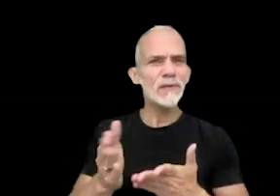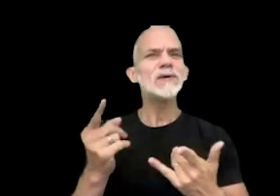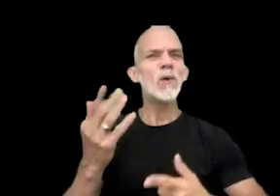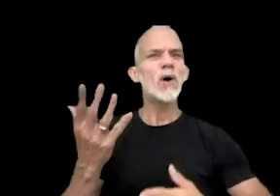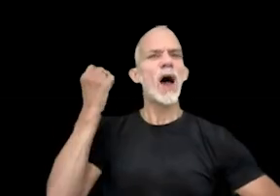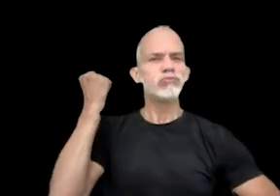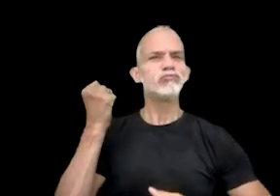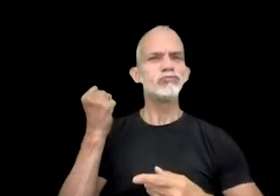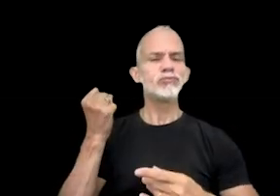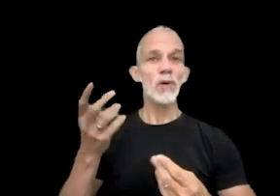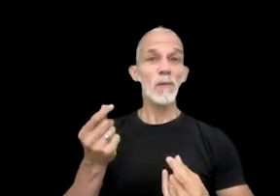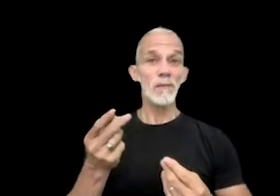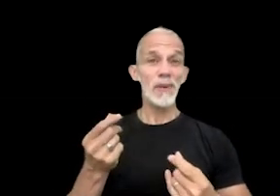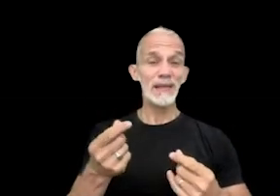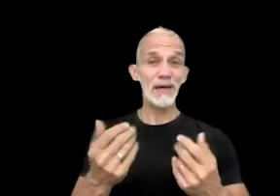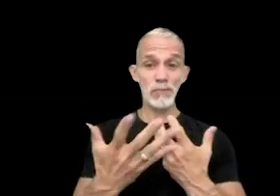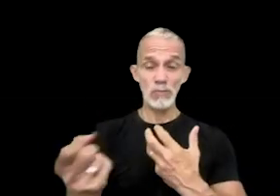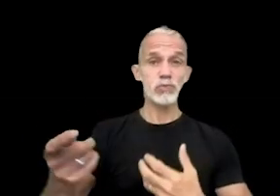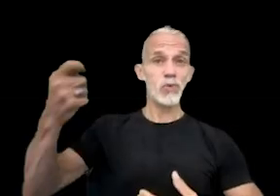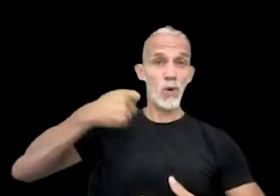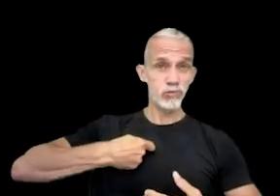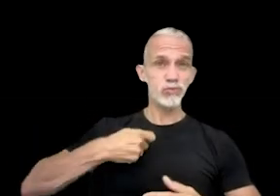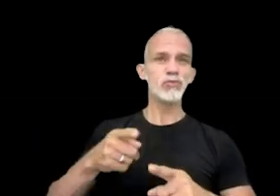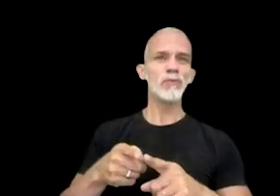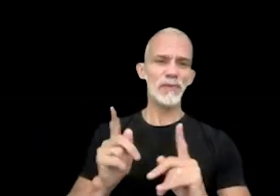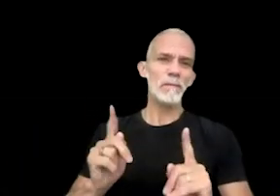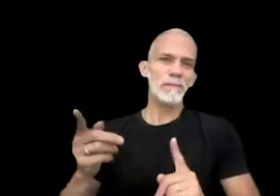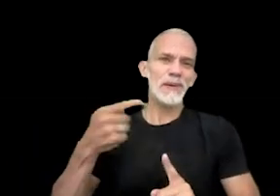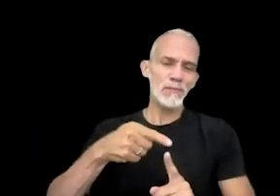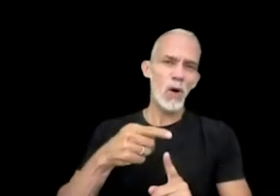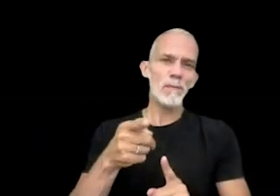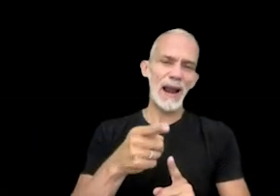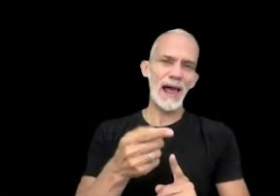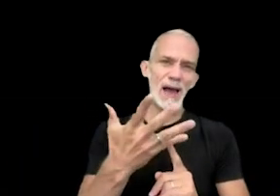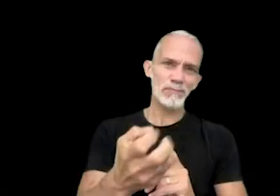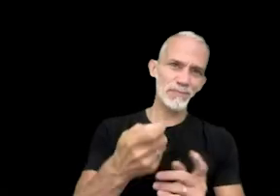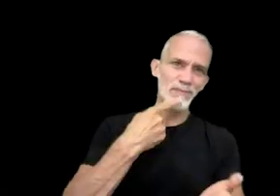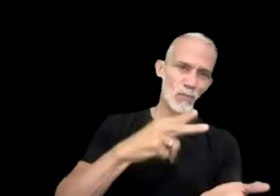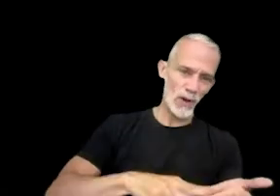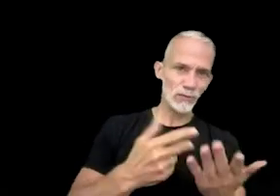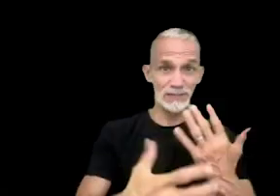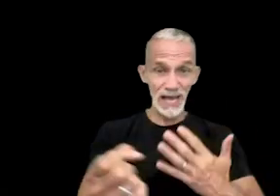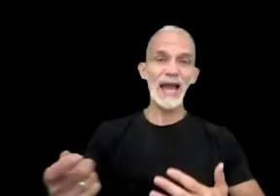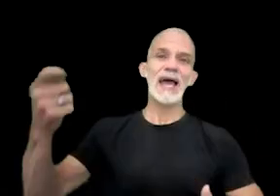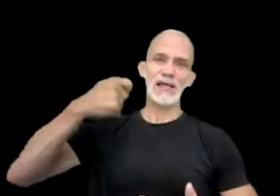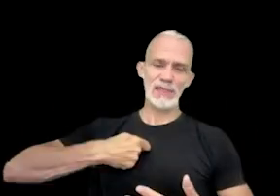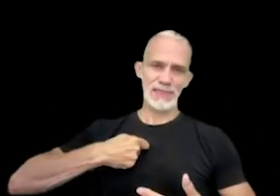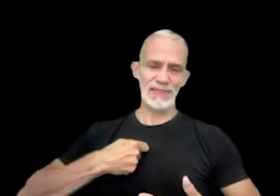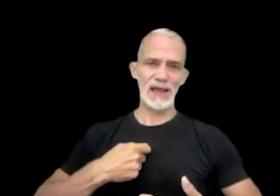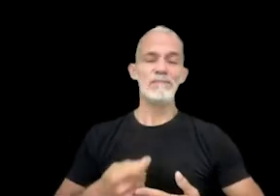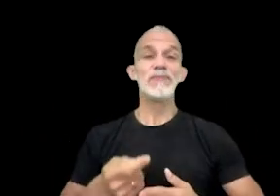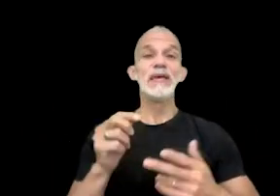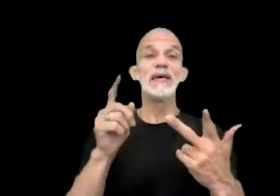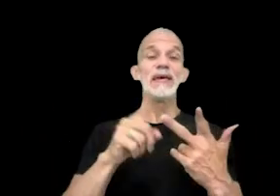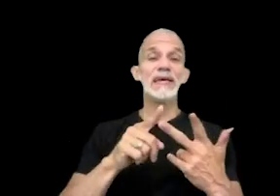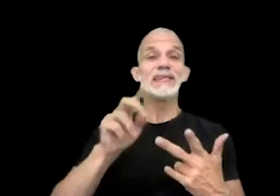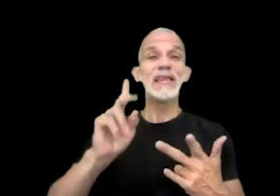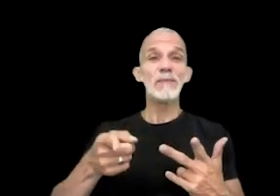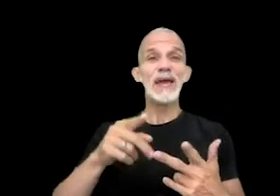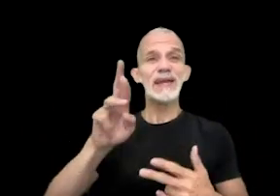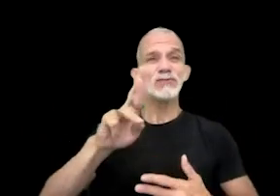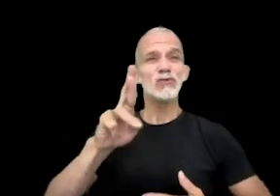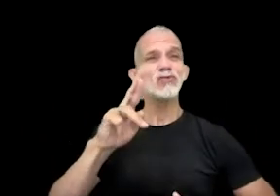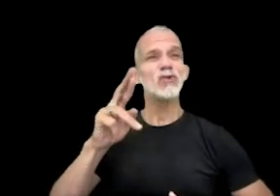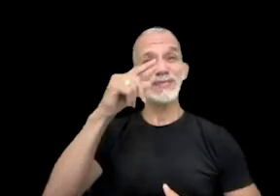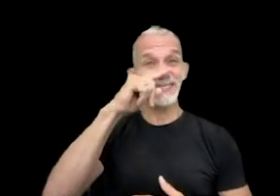el reintegro del crédito fiscal aplicable al gravamen. Y la resolución 75